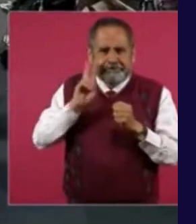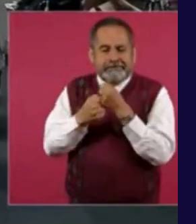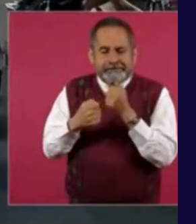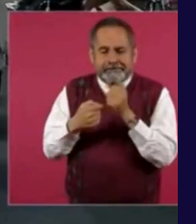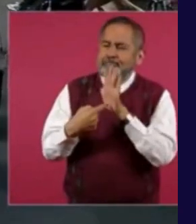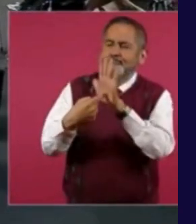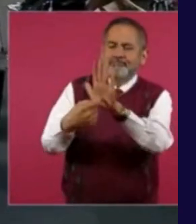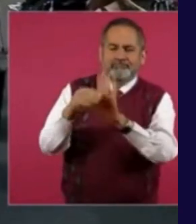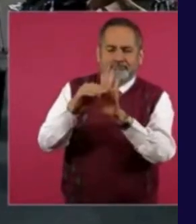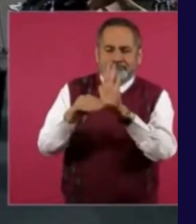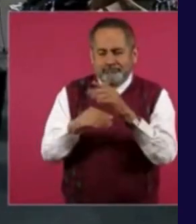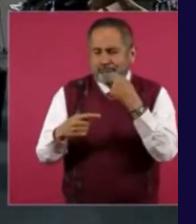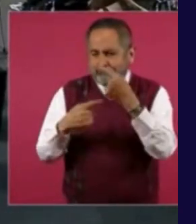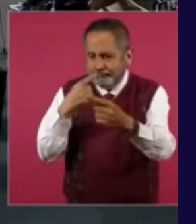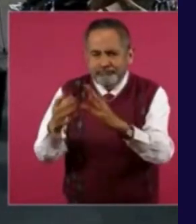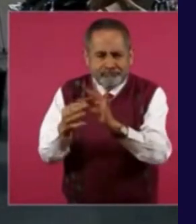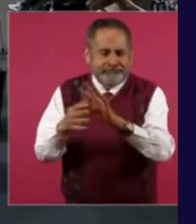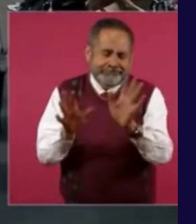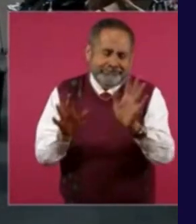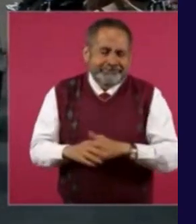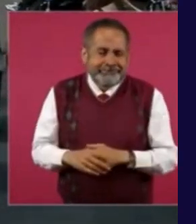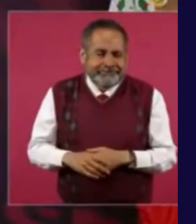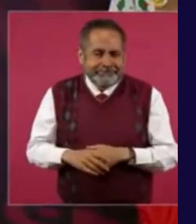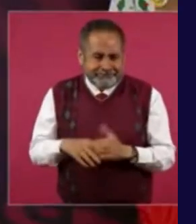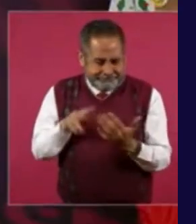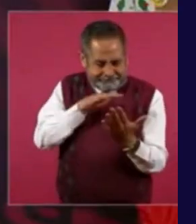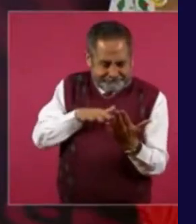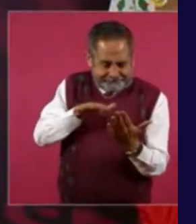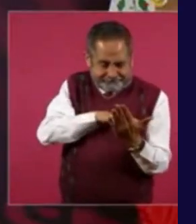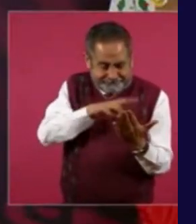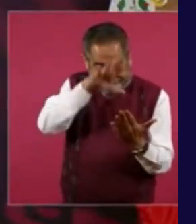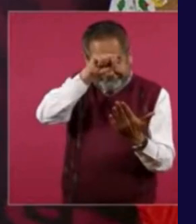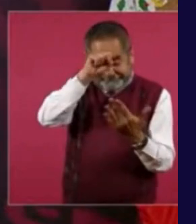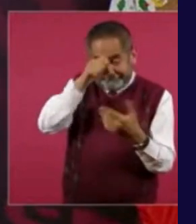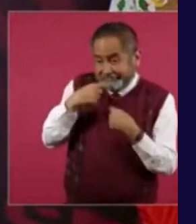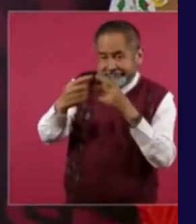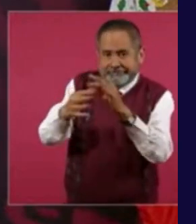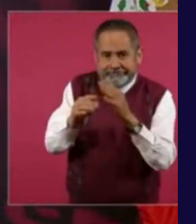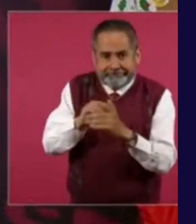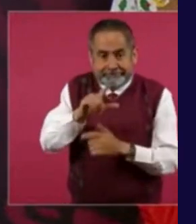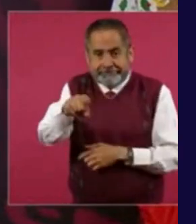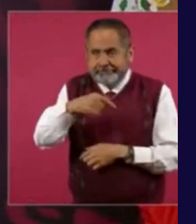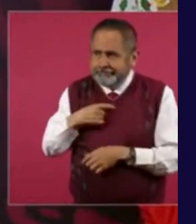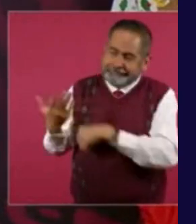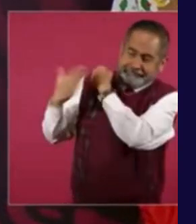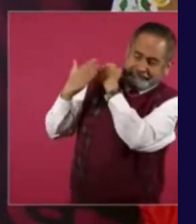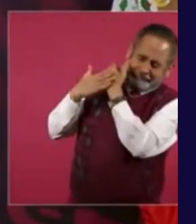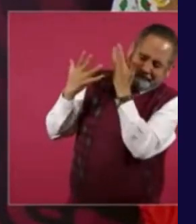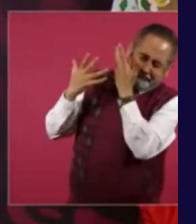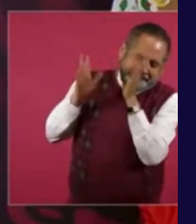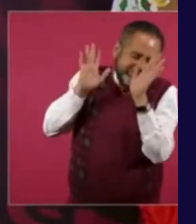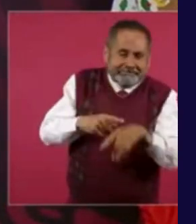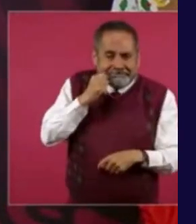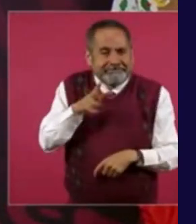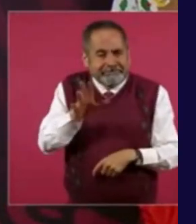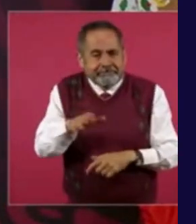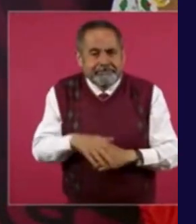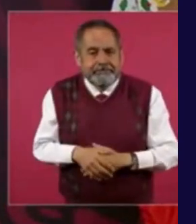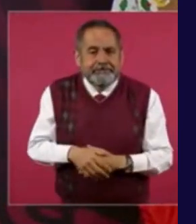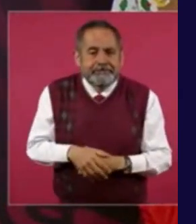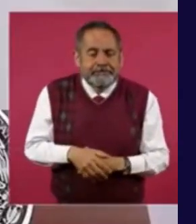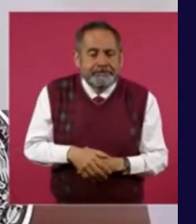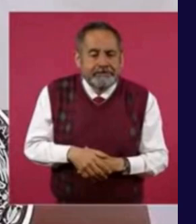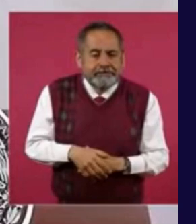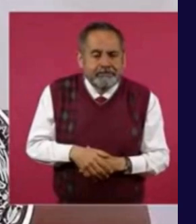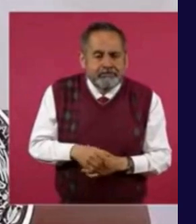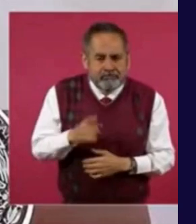presentación del libro feminismo silencioso escrito por la doctora beatrice Gutiérrez Müller que se llevará a cabo en el zócalo de la